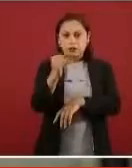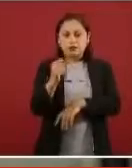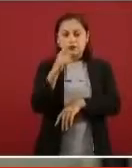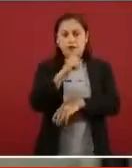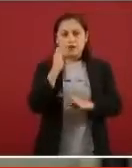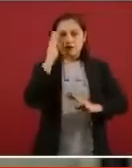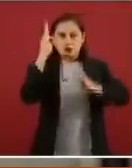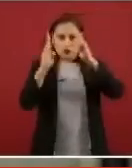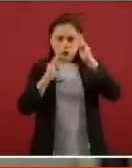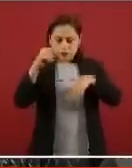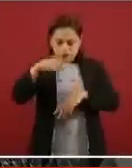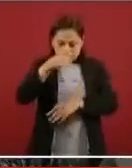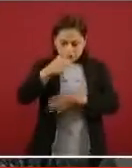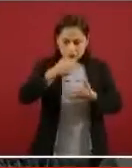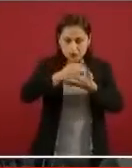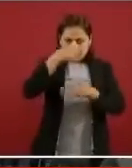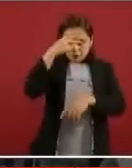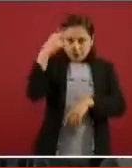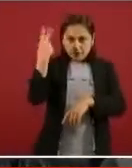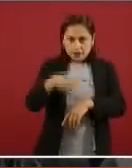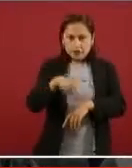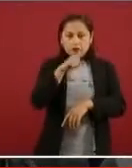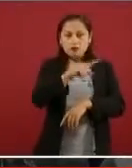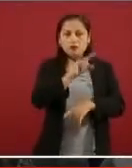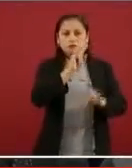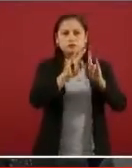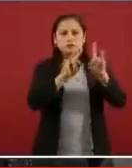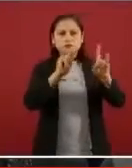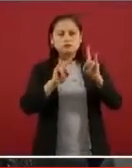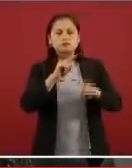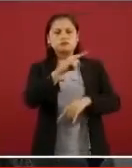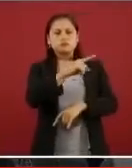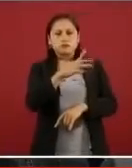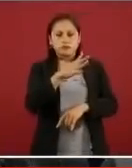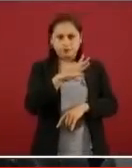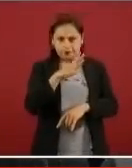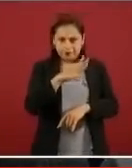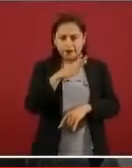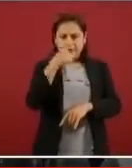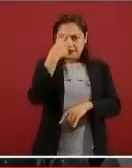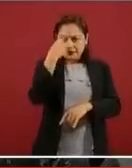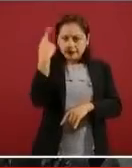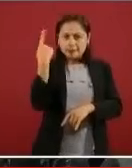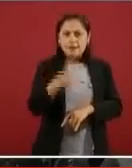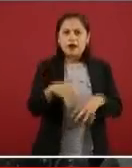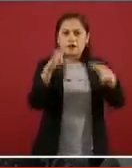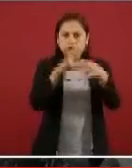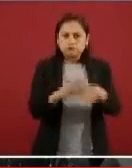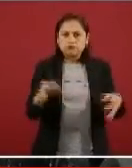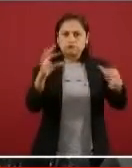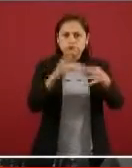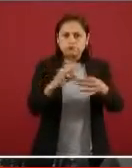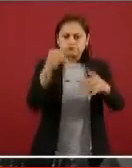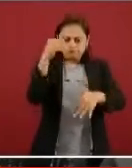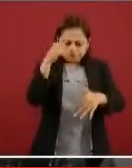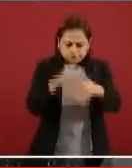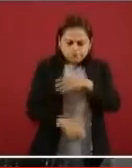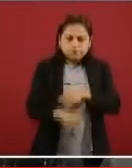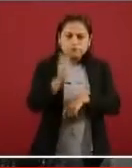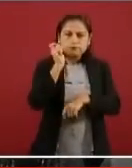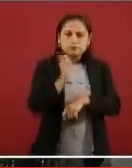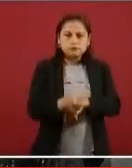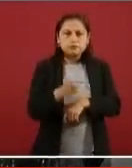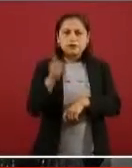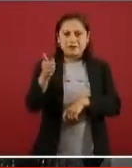museo semejante con provisto que se describa minuciosamente en todos lados más allá de las figuras de